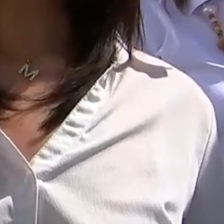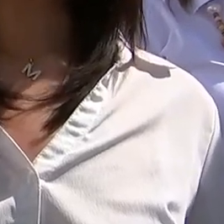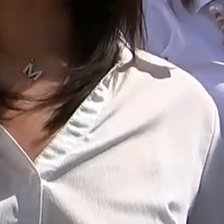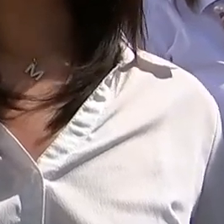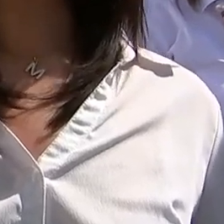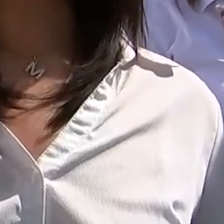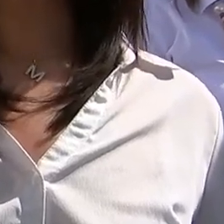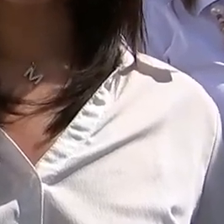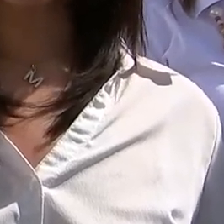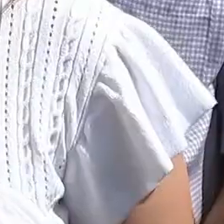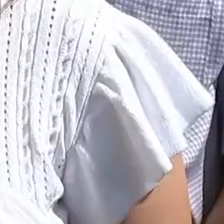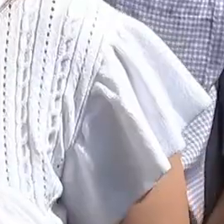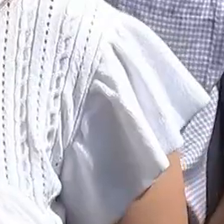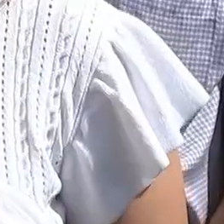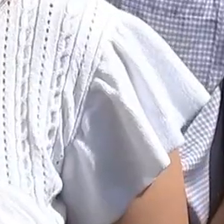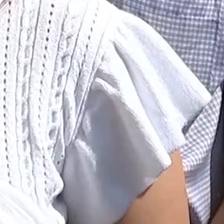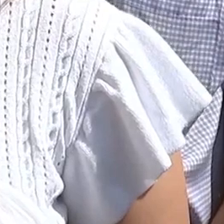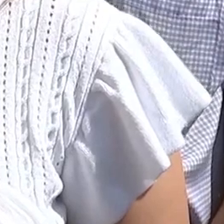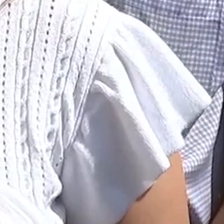¡Gracias!